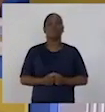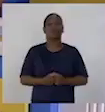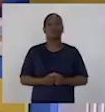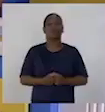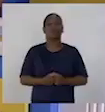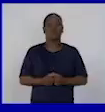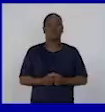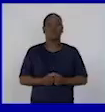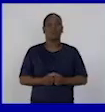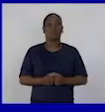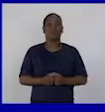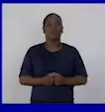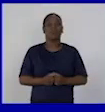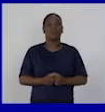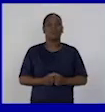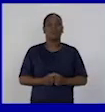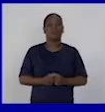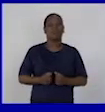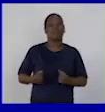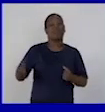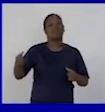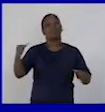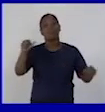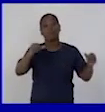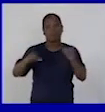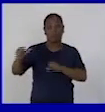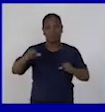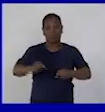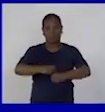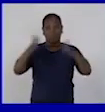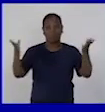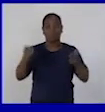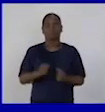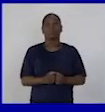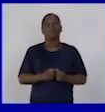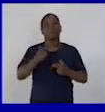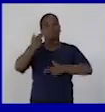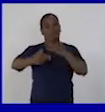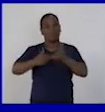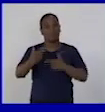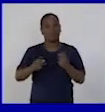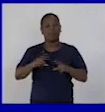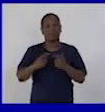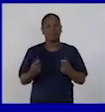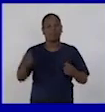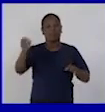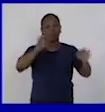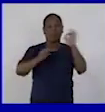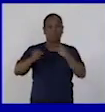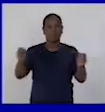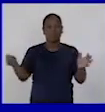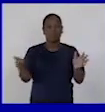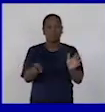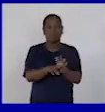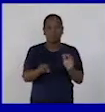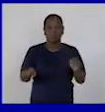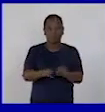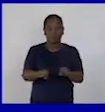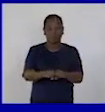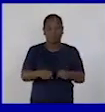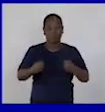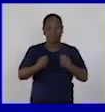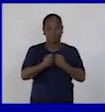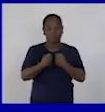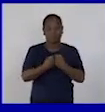reacciones. La reacción se produce, es decir, las partículas chocan con una energía mayor o igual que la energía de